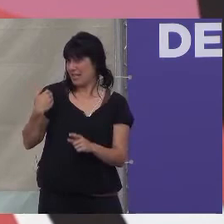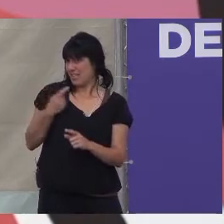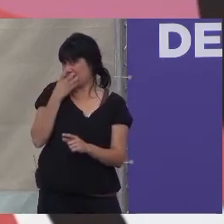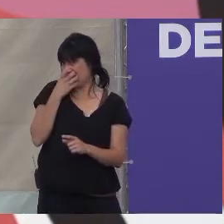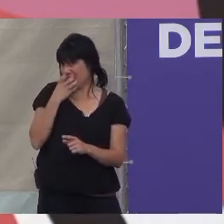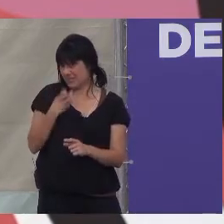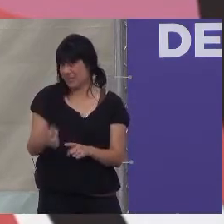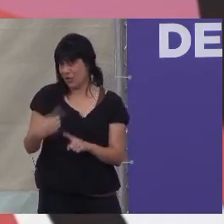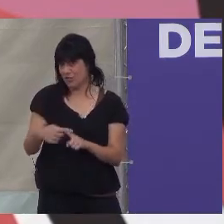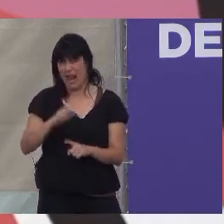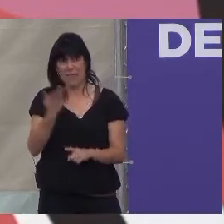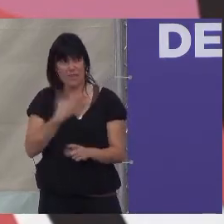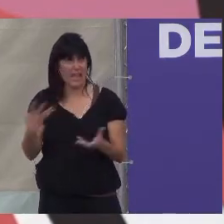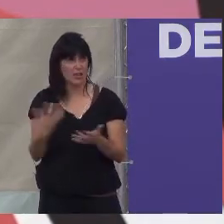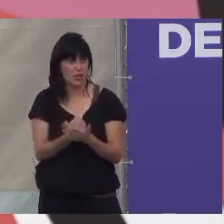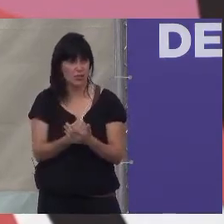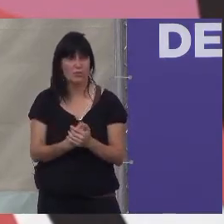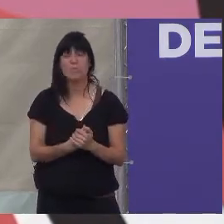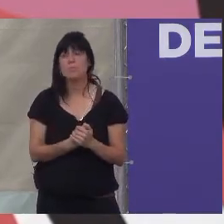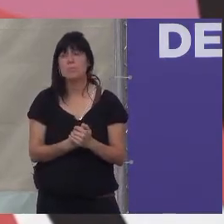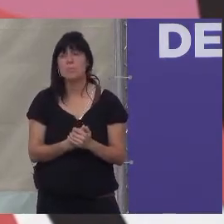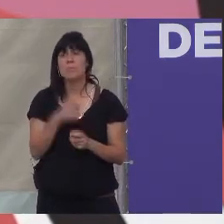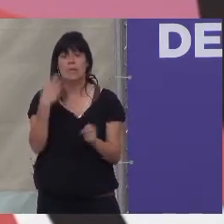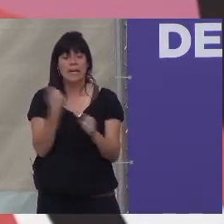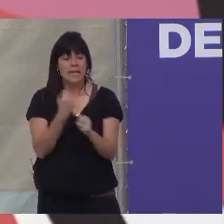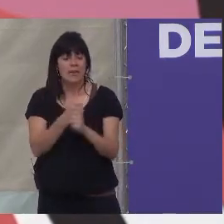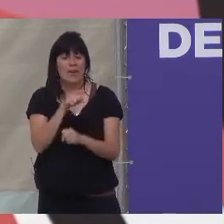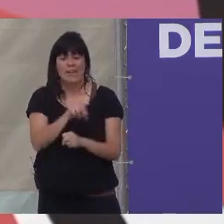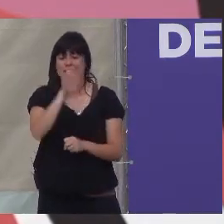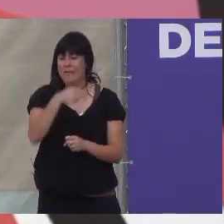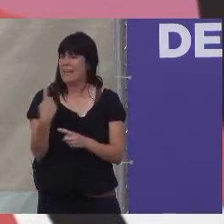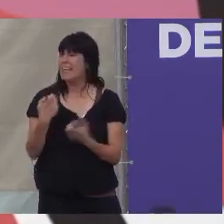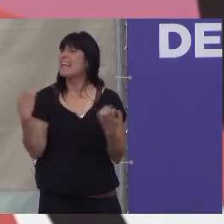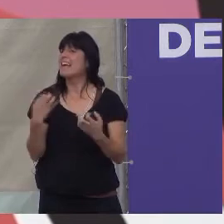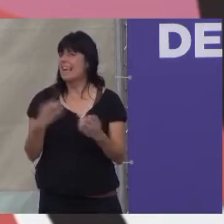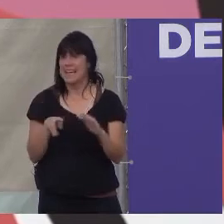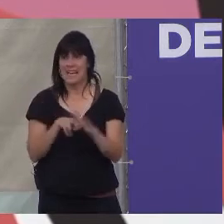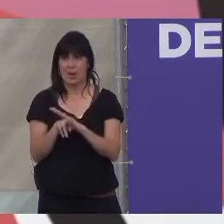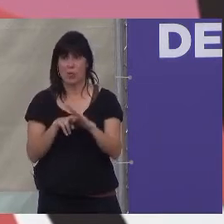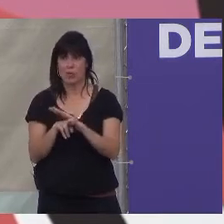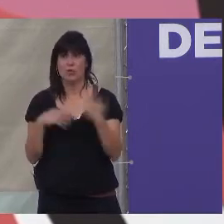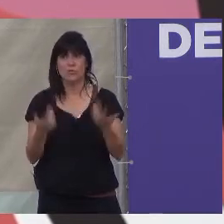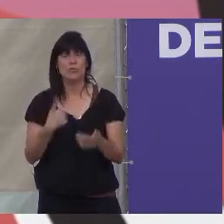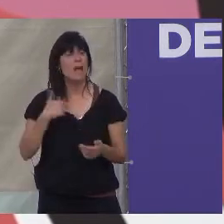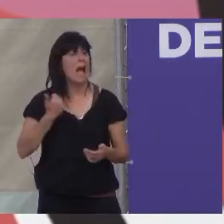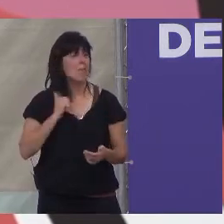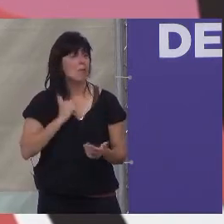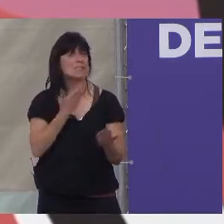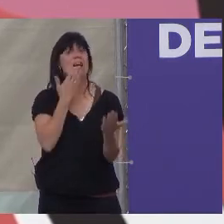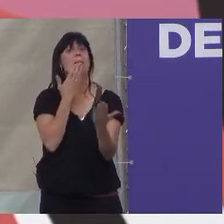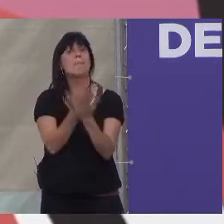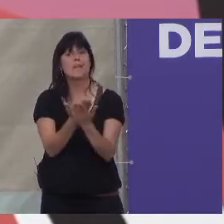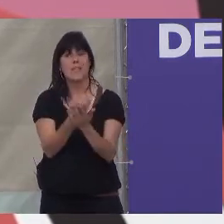dilaciones. Ese trabajo también es necesario con medios. Entonces, aprovecho para pedir medios al